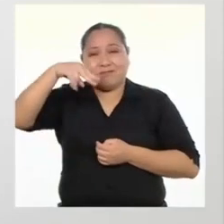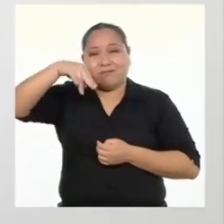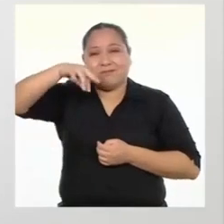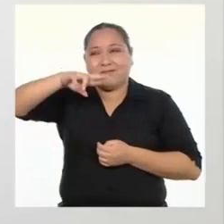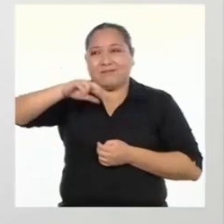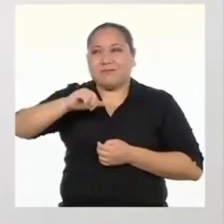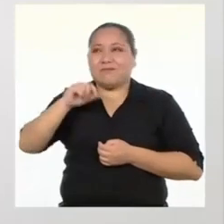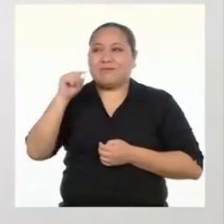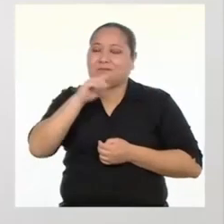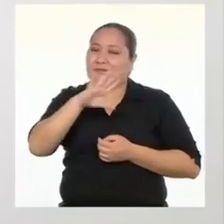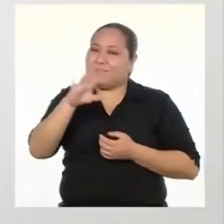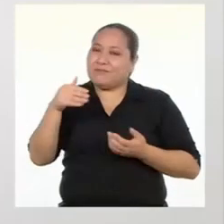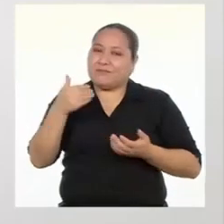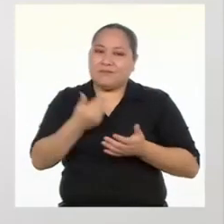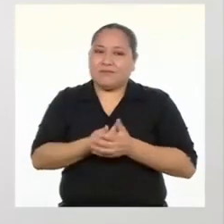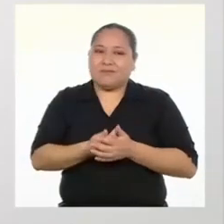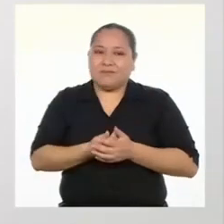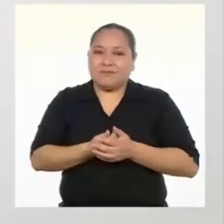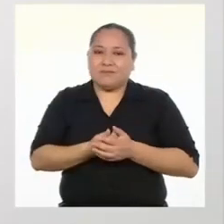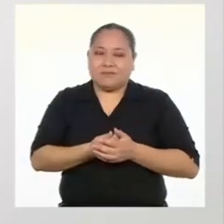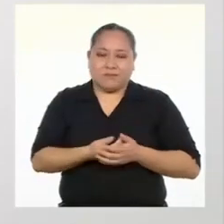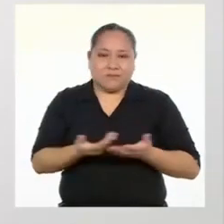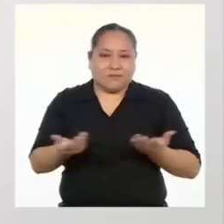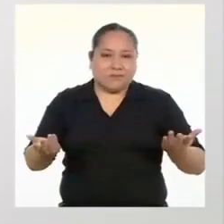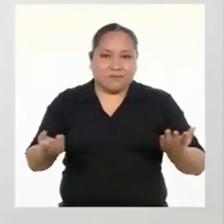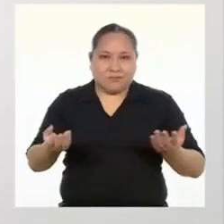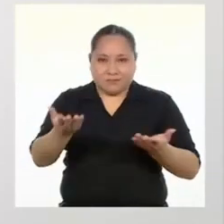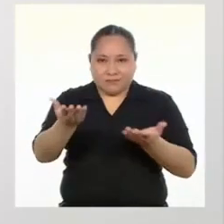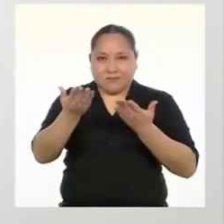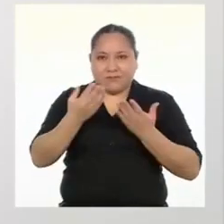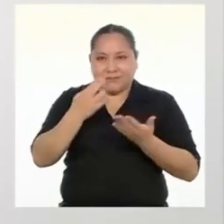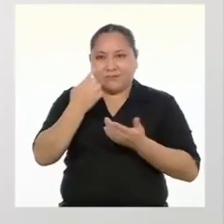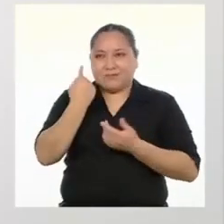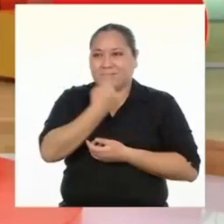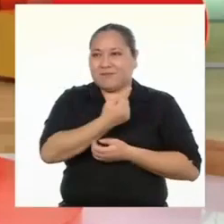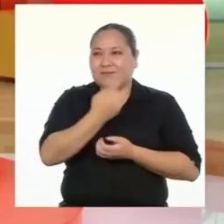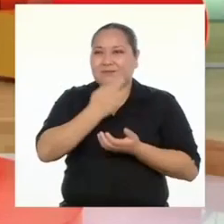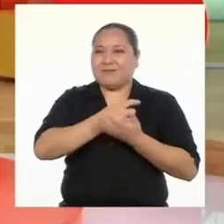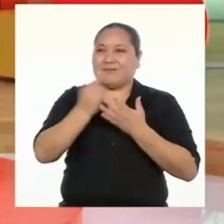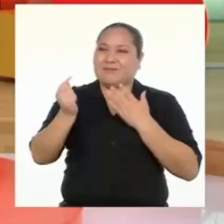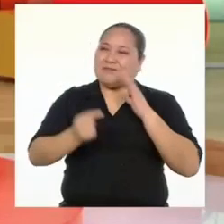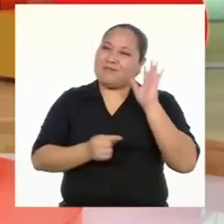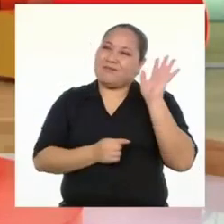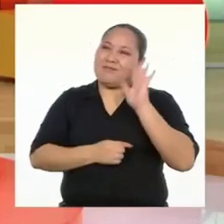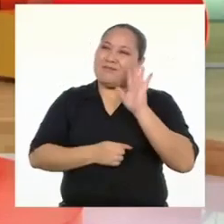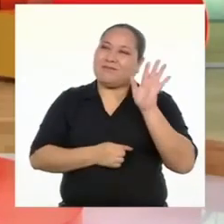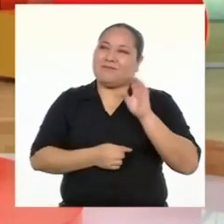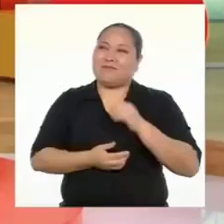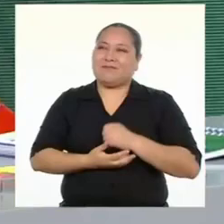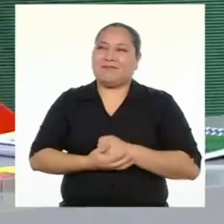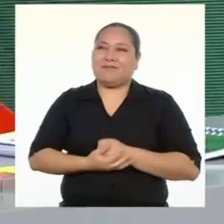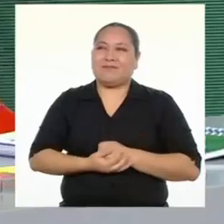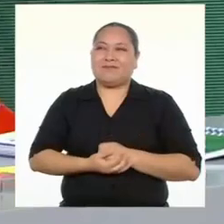la energía que depositas siempre en cada programa. Hasta la próxima.